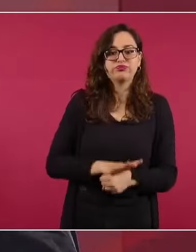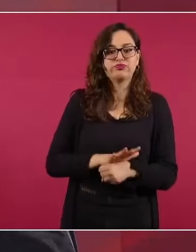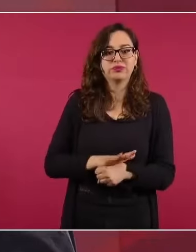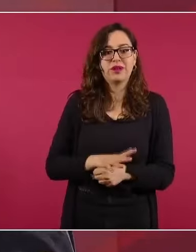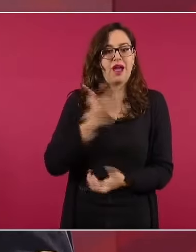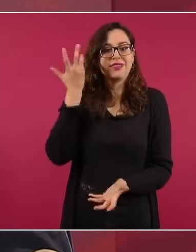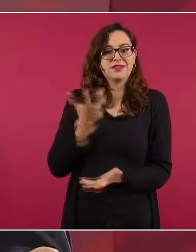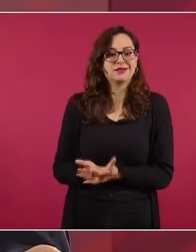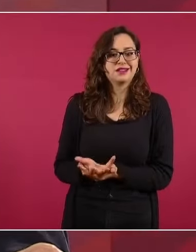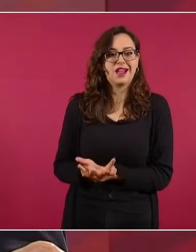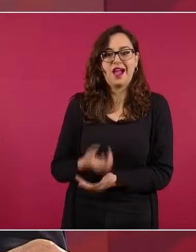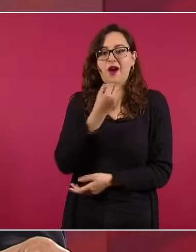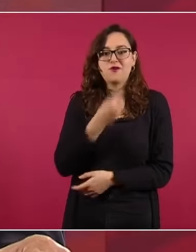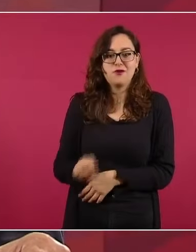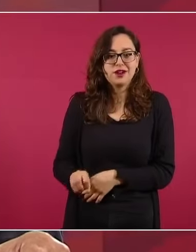y tuve que esperar